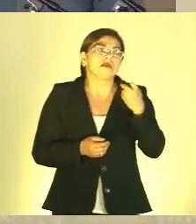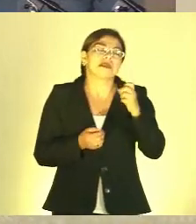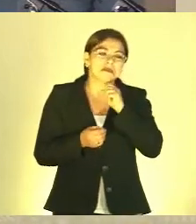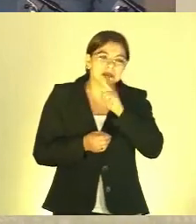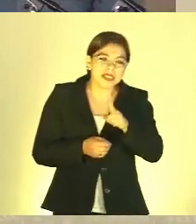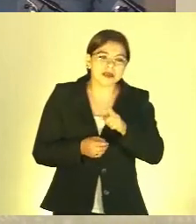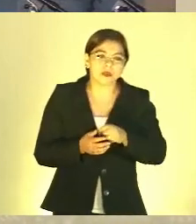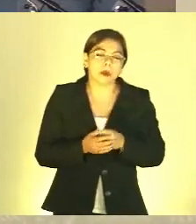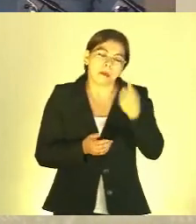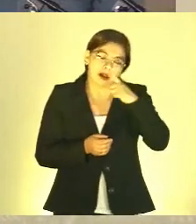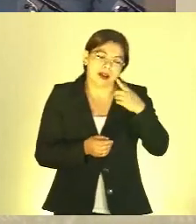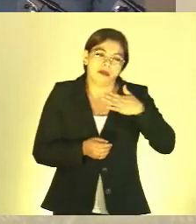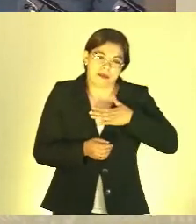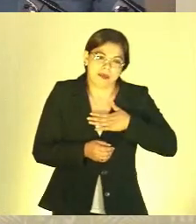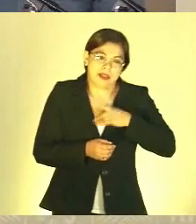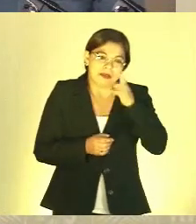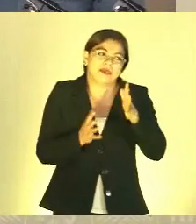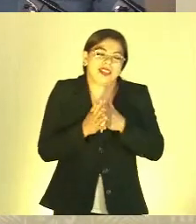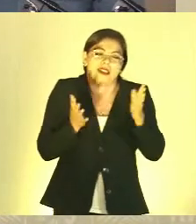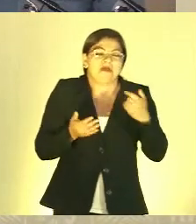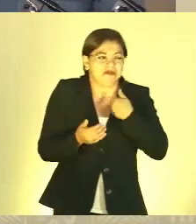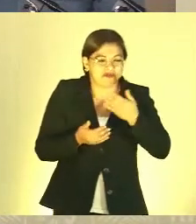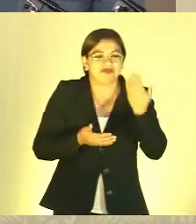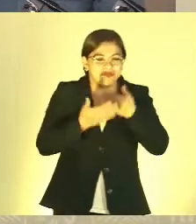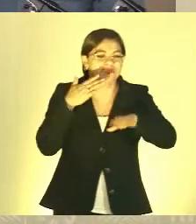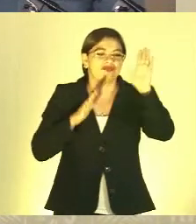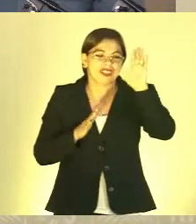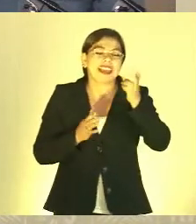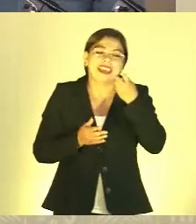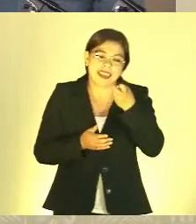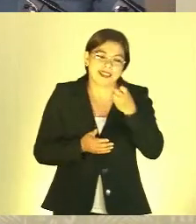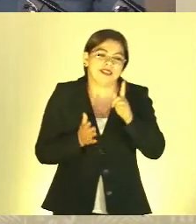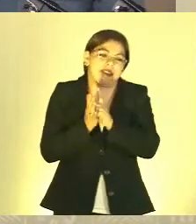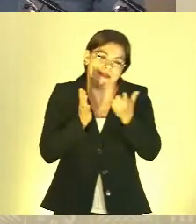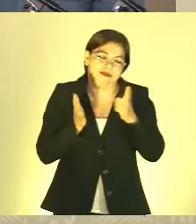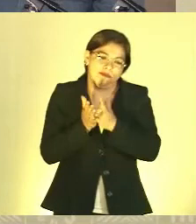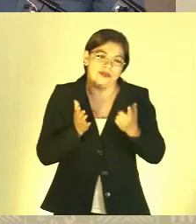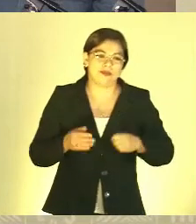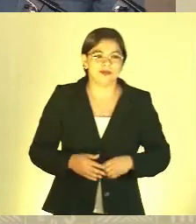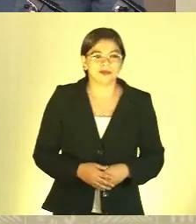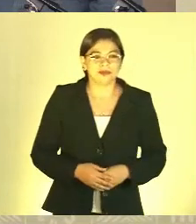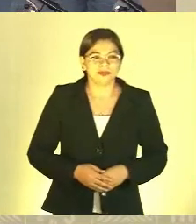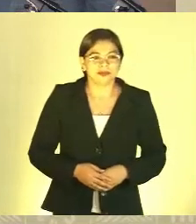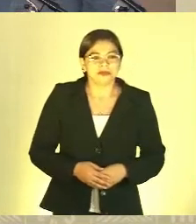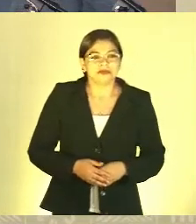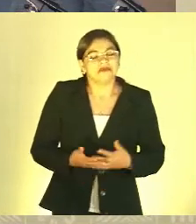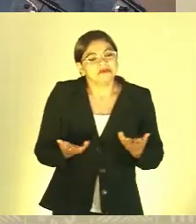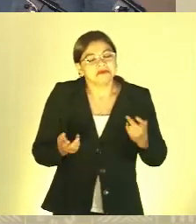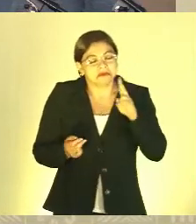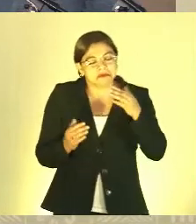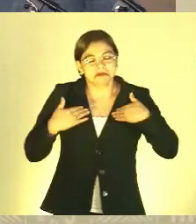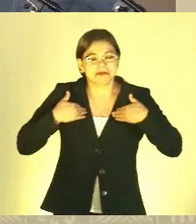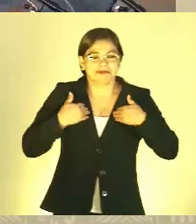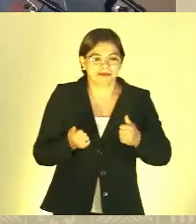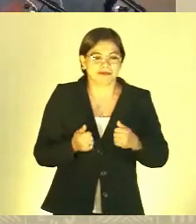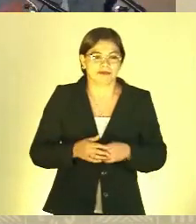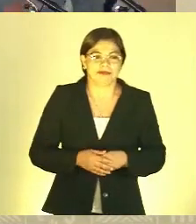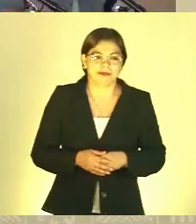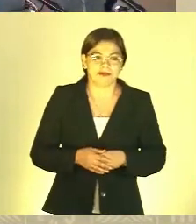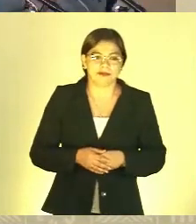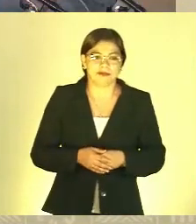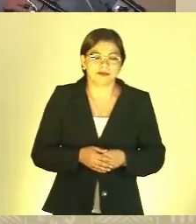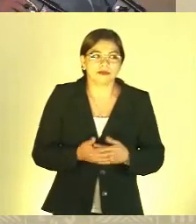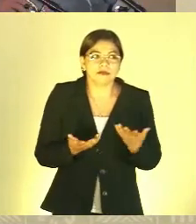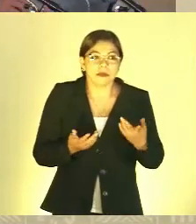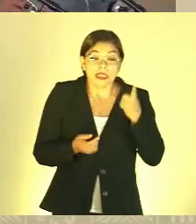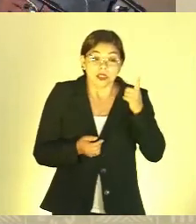ese para mí fue mi gran éxito del libro, digamos. O sea que es comprensible incluso